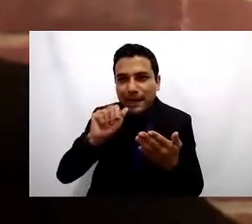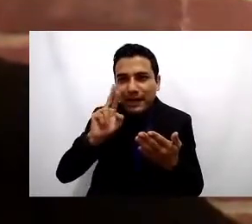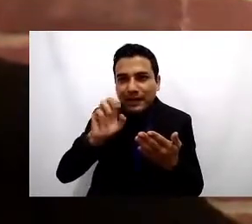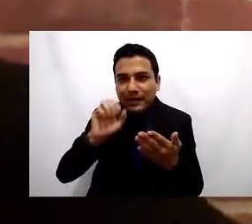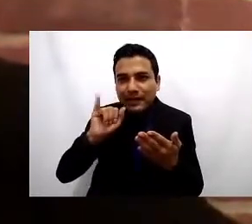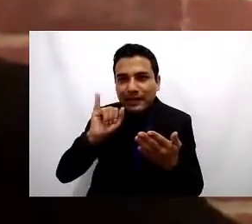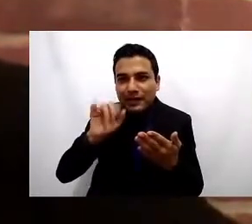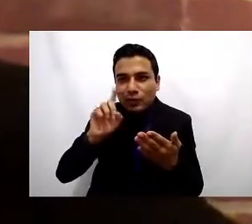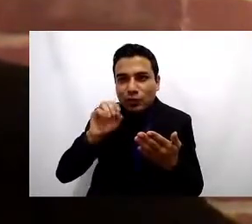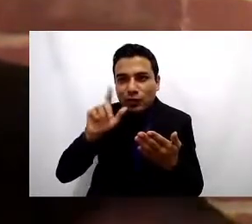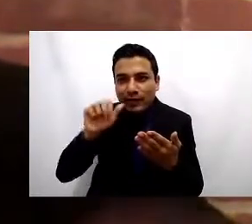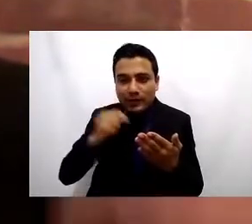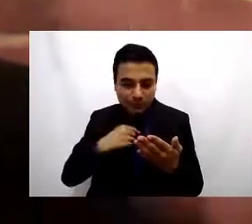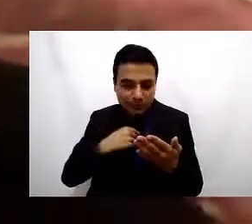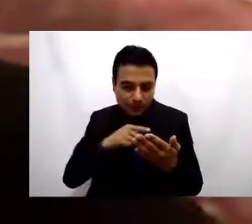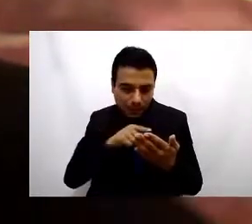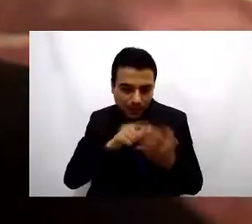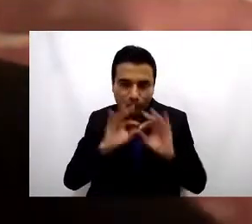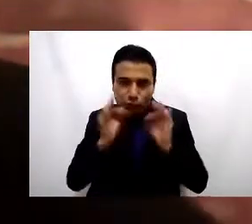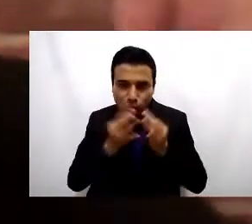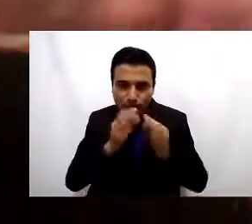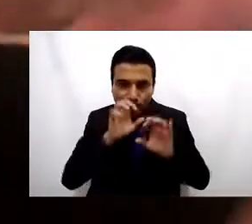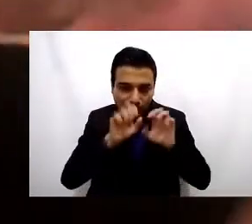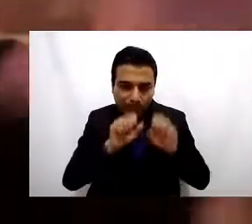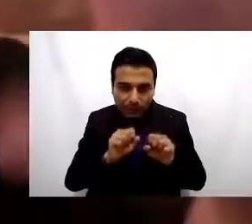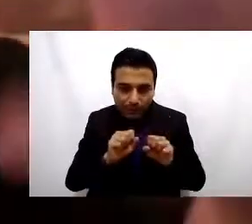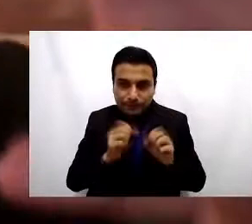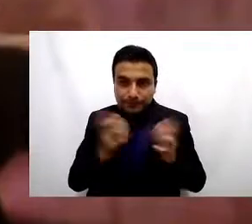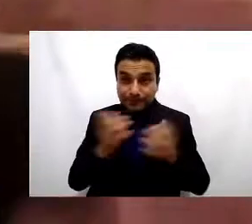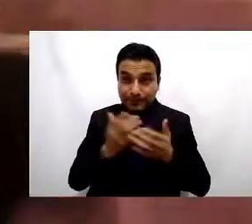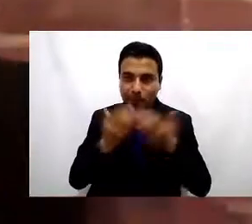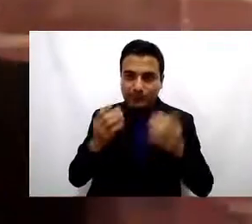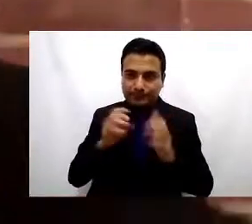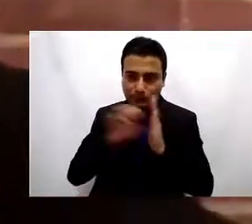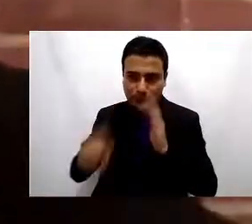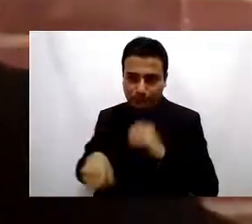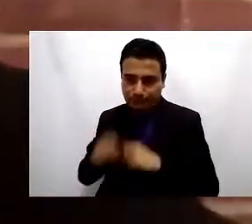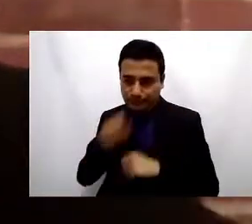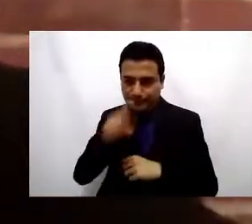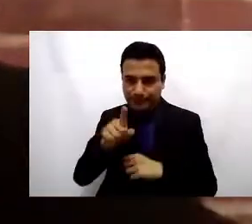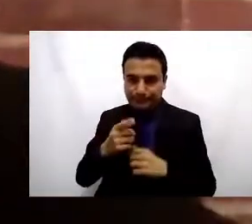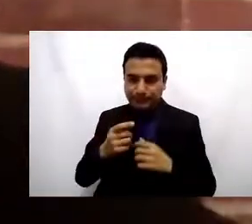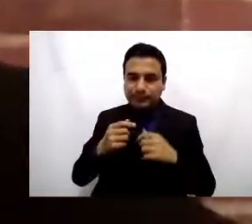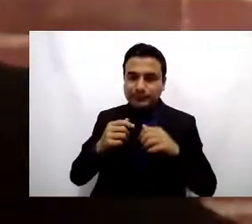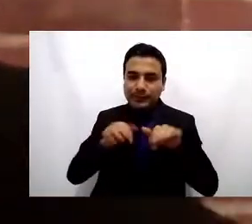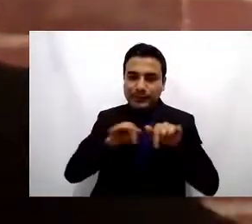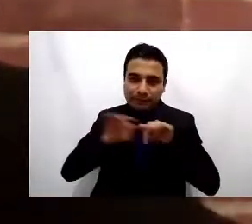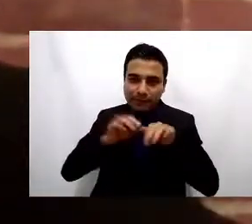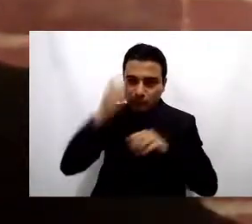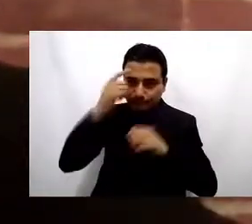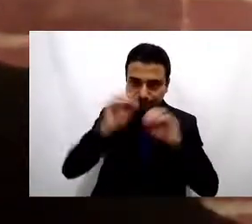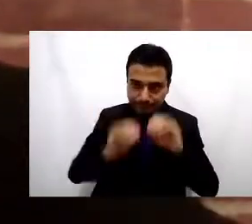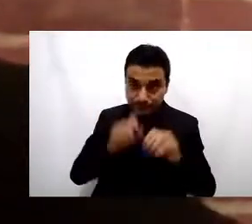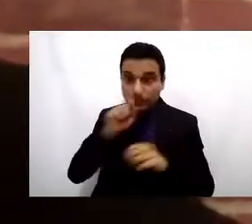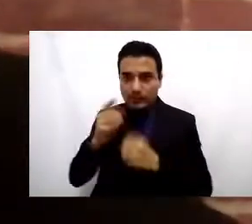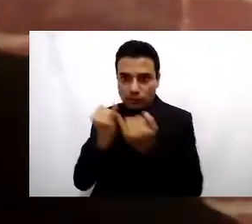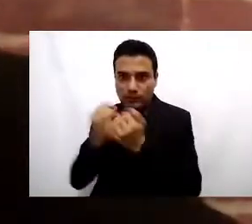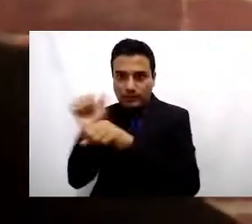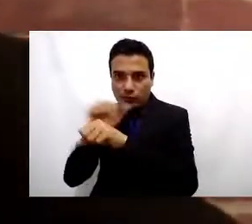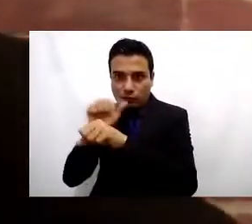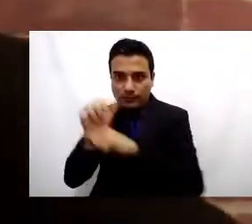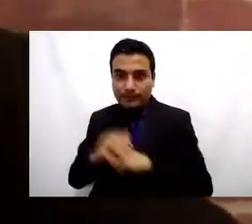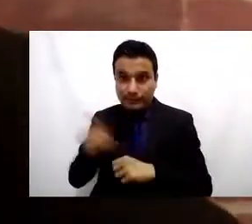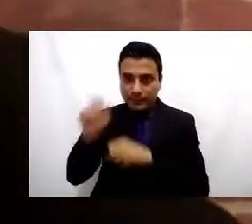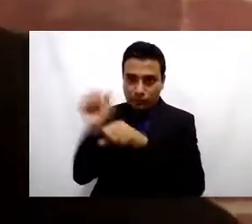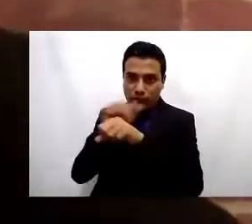del dramaturgo, del director y del actor, ahora mencionaré también al actor como creador de inteligencia poética.